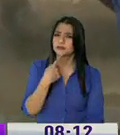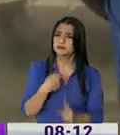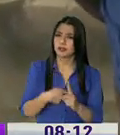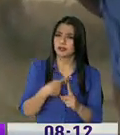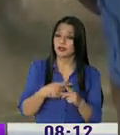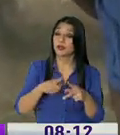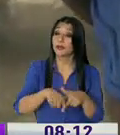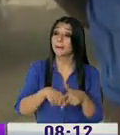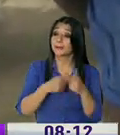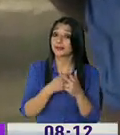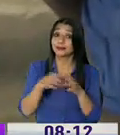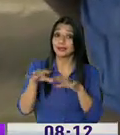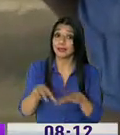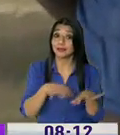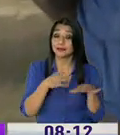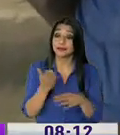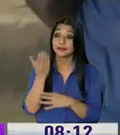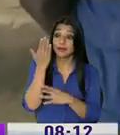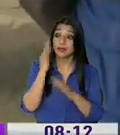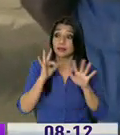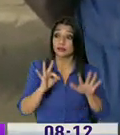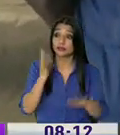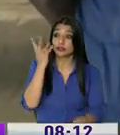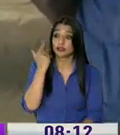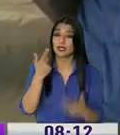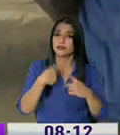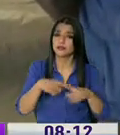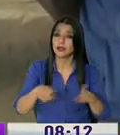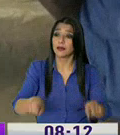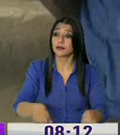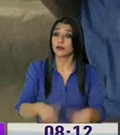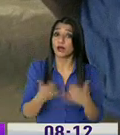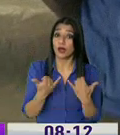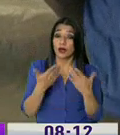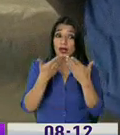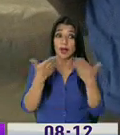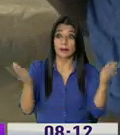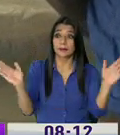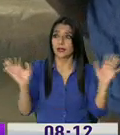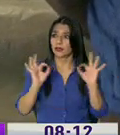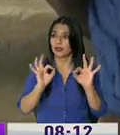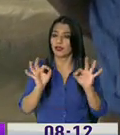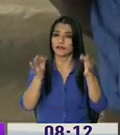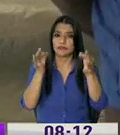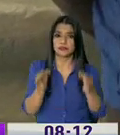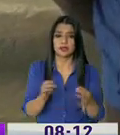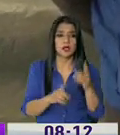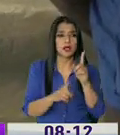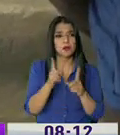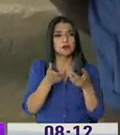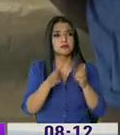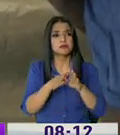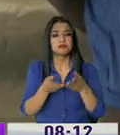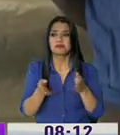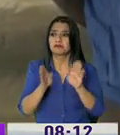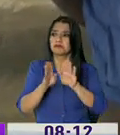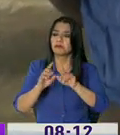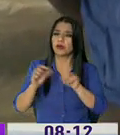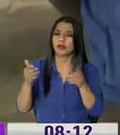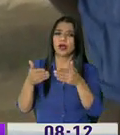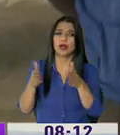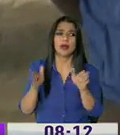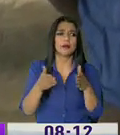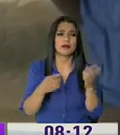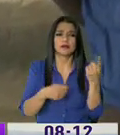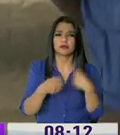sus labores paulatinamente hace 8 días. Sin embargo, ahora es el día ya de apertura. Vemos muchos comercios cerrados también, otros aperturados,